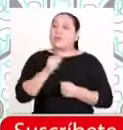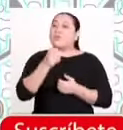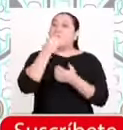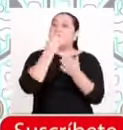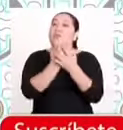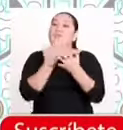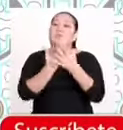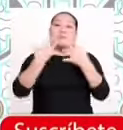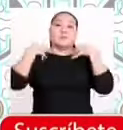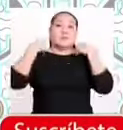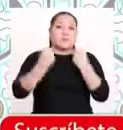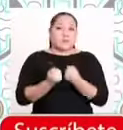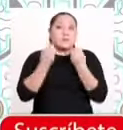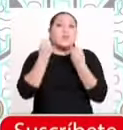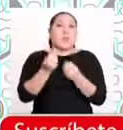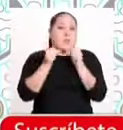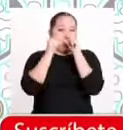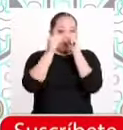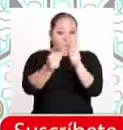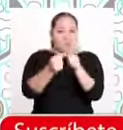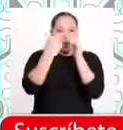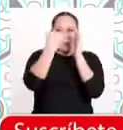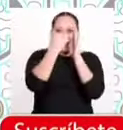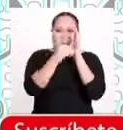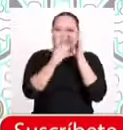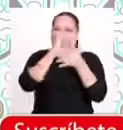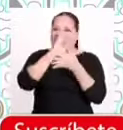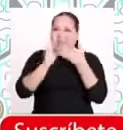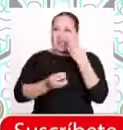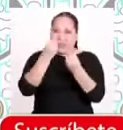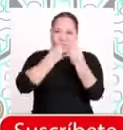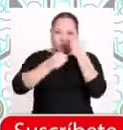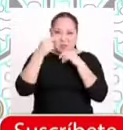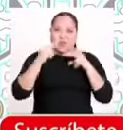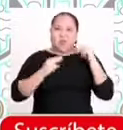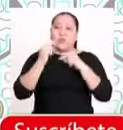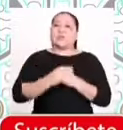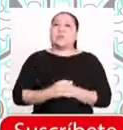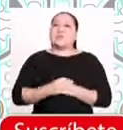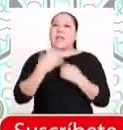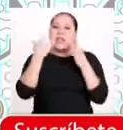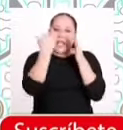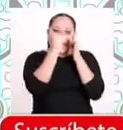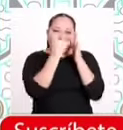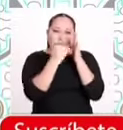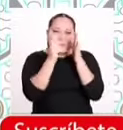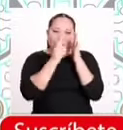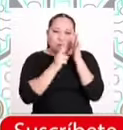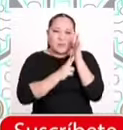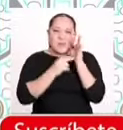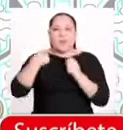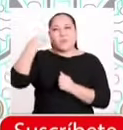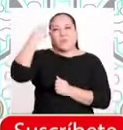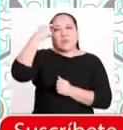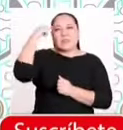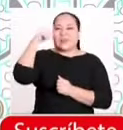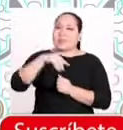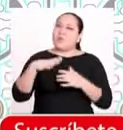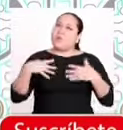buenos para la salud porque mantienen todas sus propiedades nutricionales. Ya estamos acabando de leer. Creo que